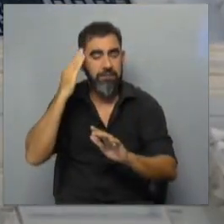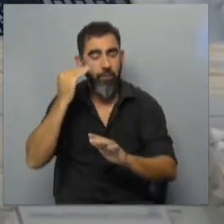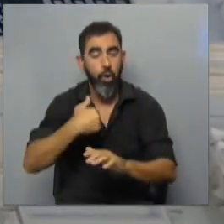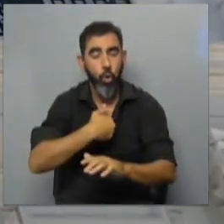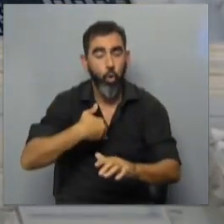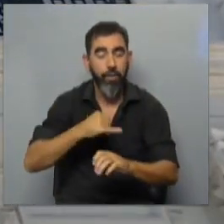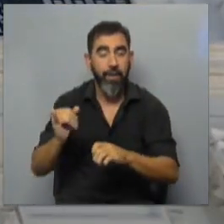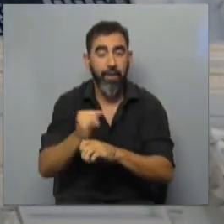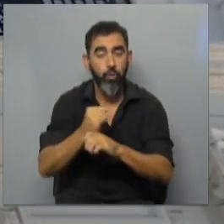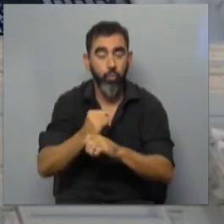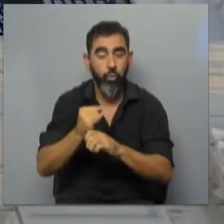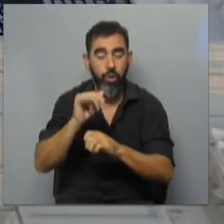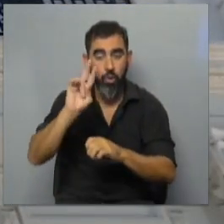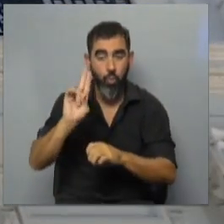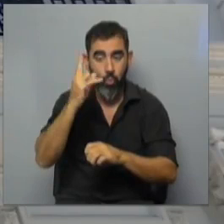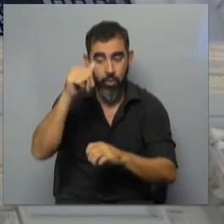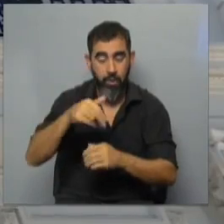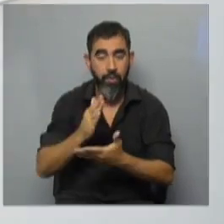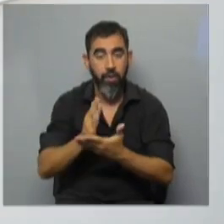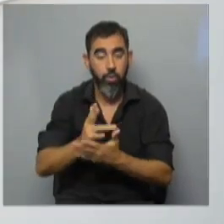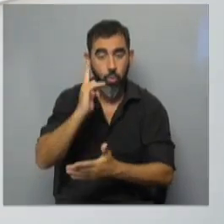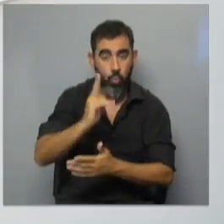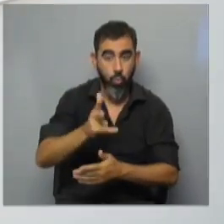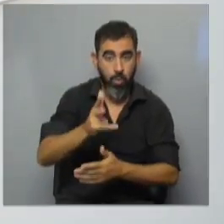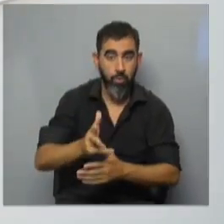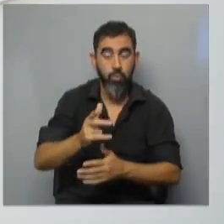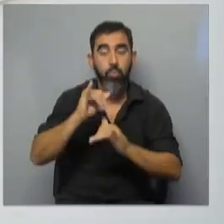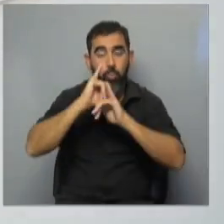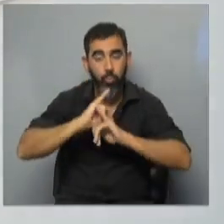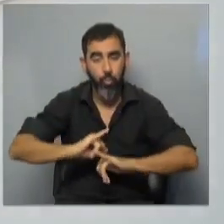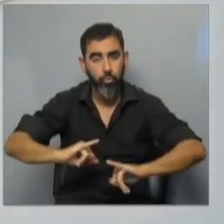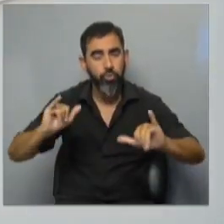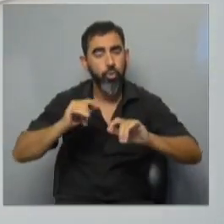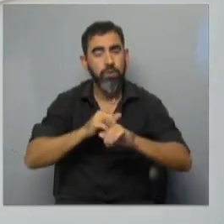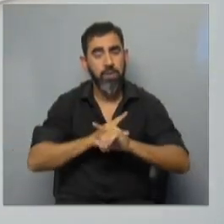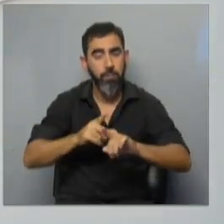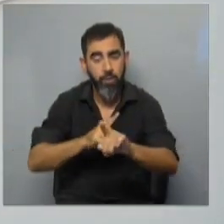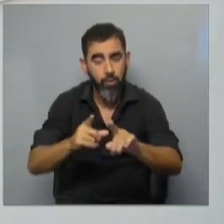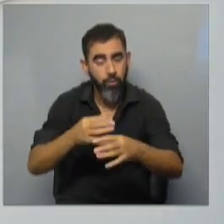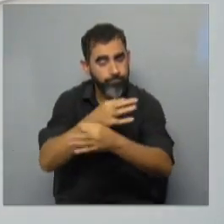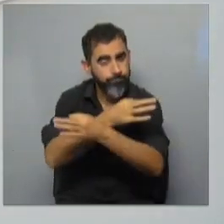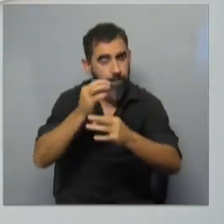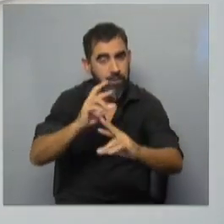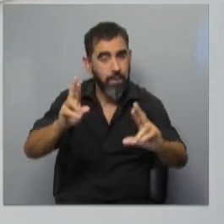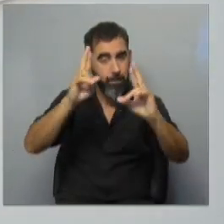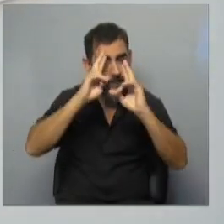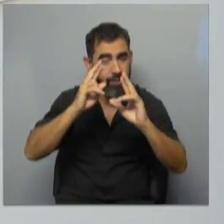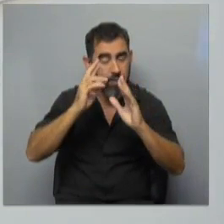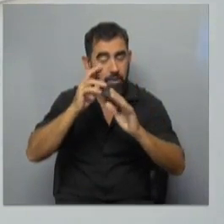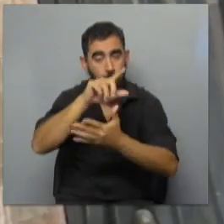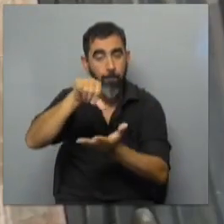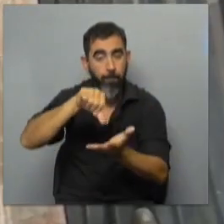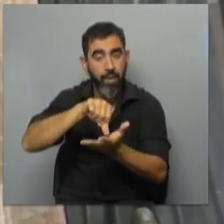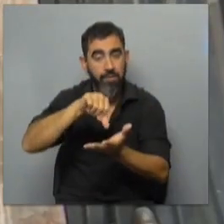cumplen las instituciones nacionales de derechos humanos en la promoción y el seguimiento de la aplicación efectiva a nivel de los